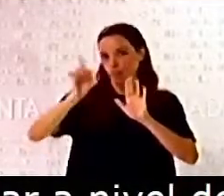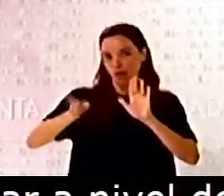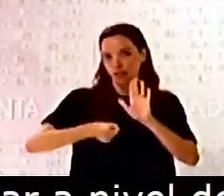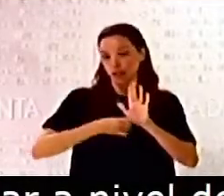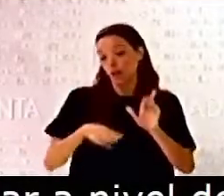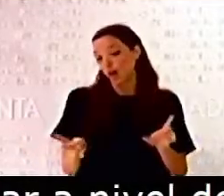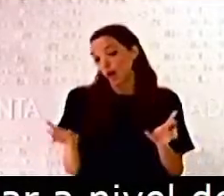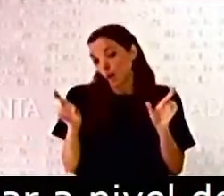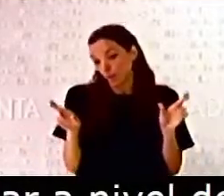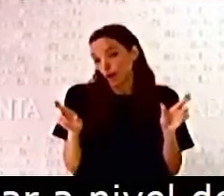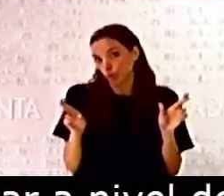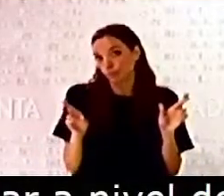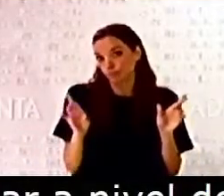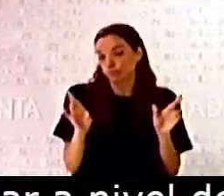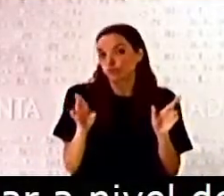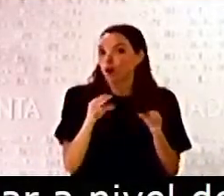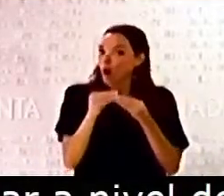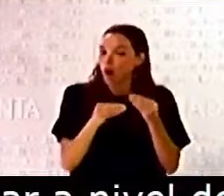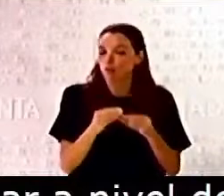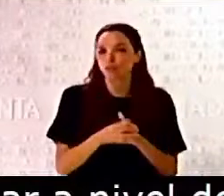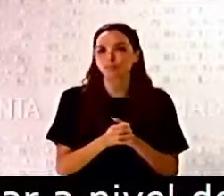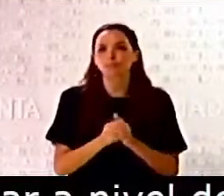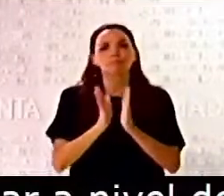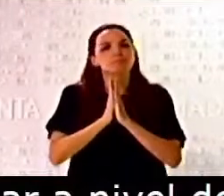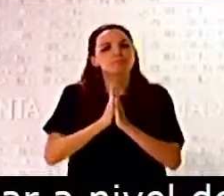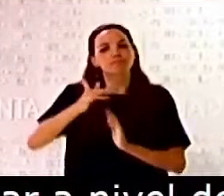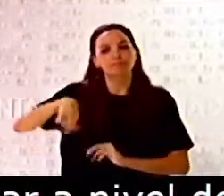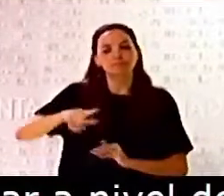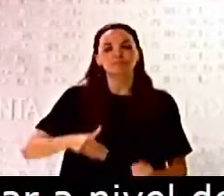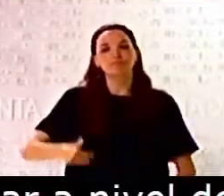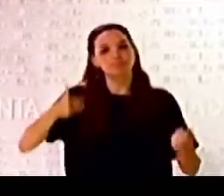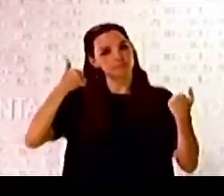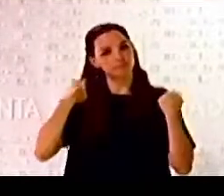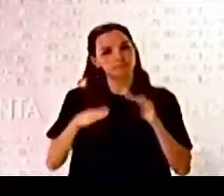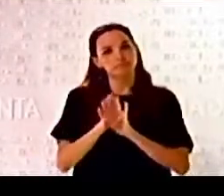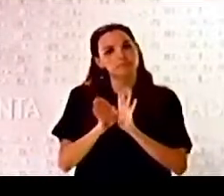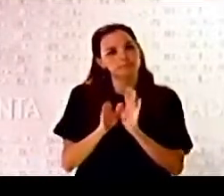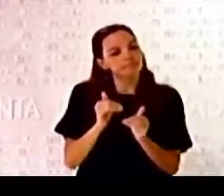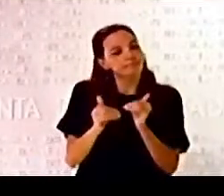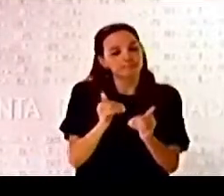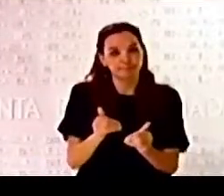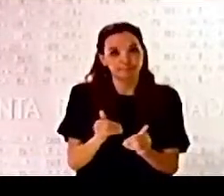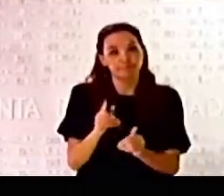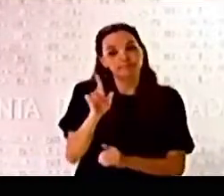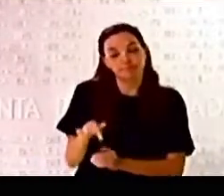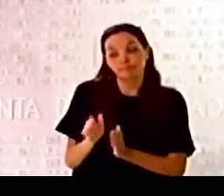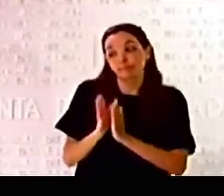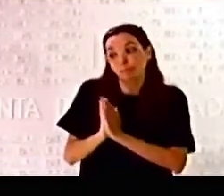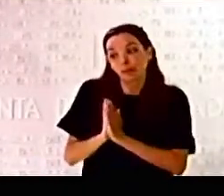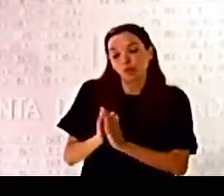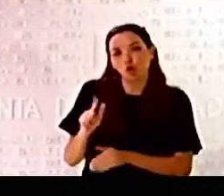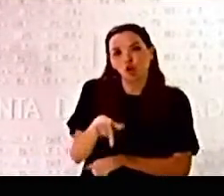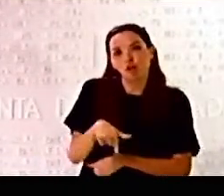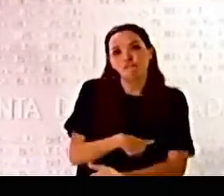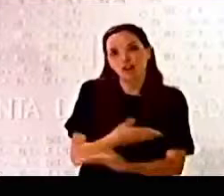Espero que sea así, espero seguir apelando a la responsabilidad y seguir apelando a confiar en la